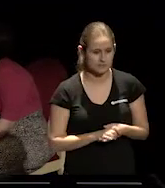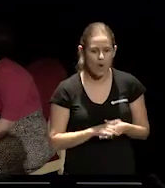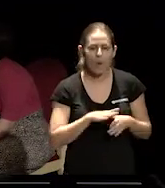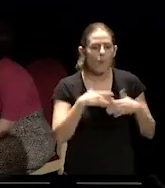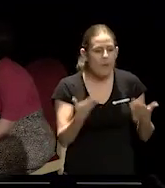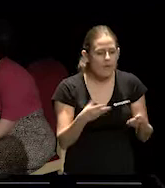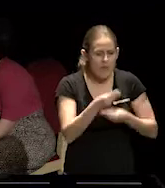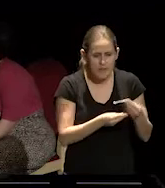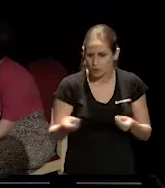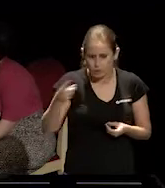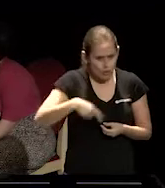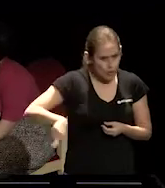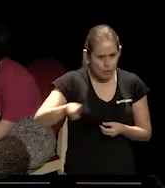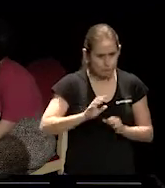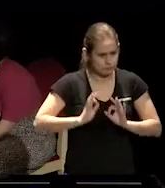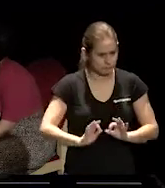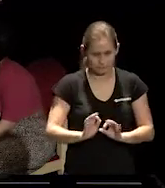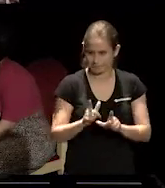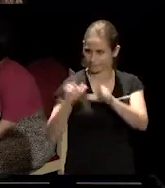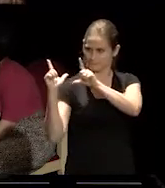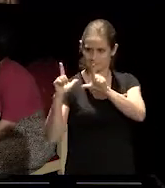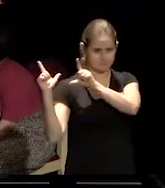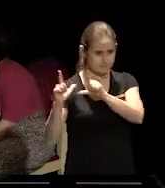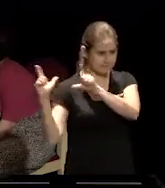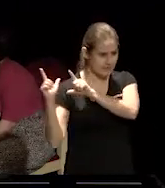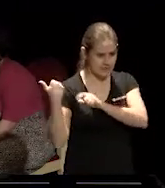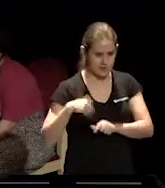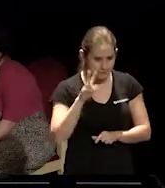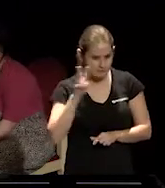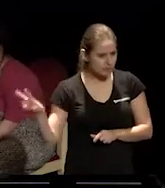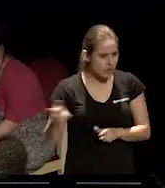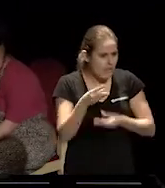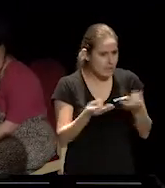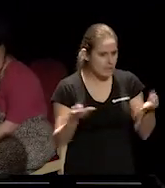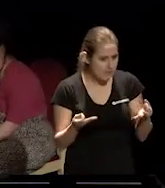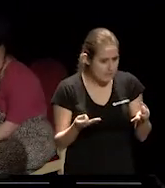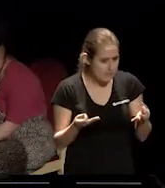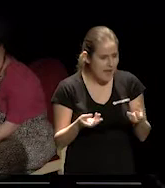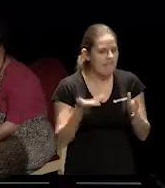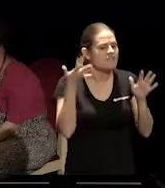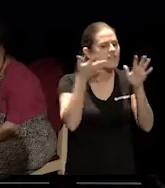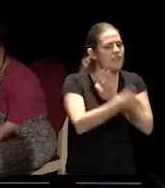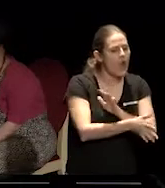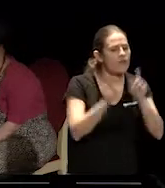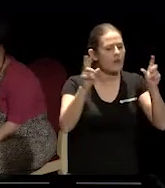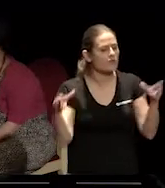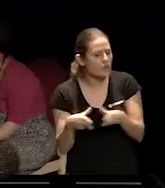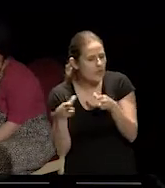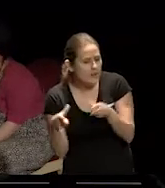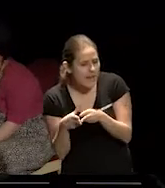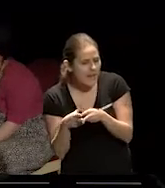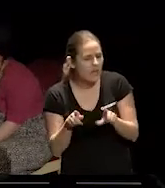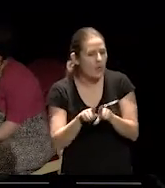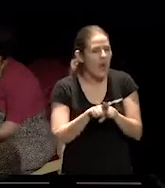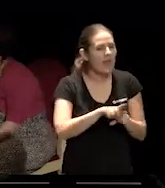cuando hacemos todo esto? Vale. ¿Qué pasa lo segundo de la definición de la educación social? La incorporación del sujeto a la educación, a la diversidad de las